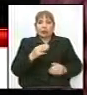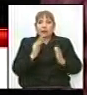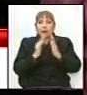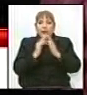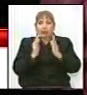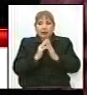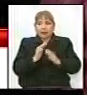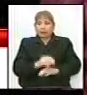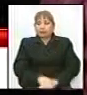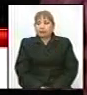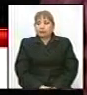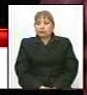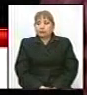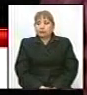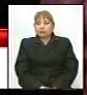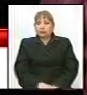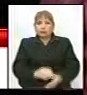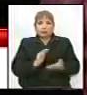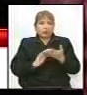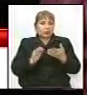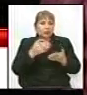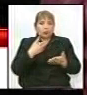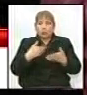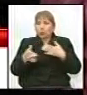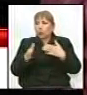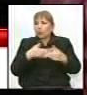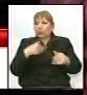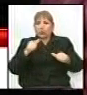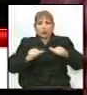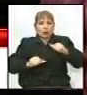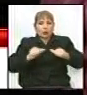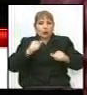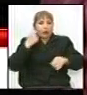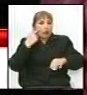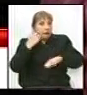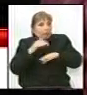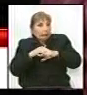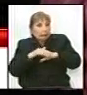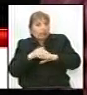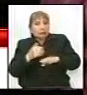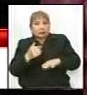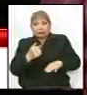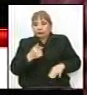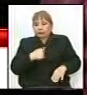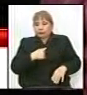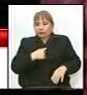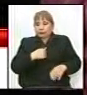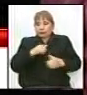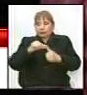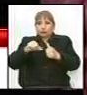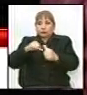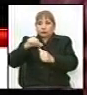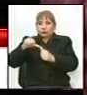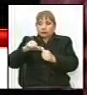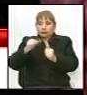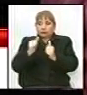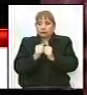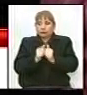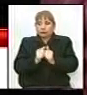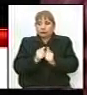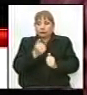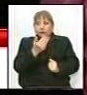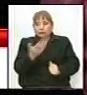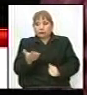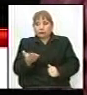Vivienda. Deslindo cualquier duda o sospecha respecto a vincularme con